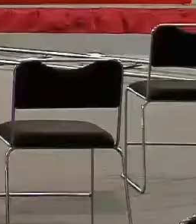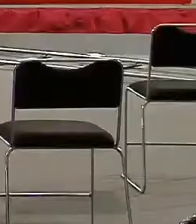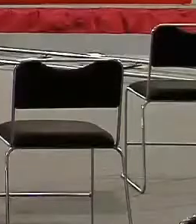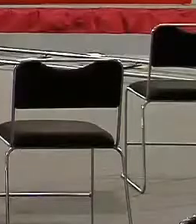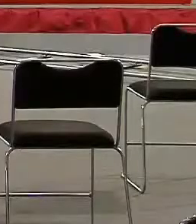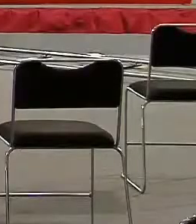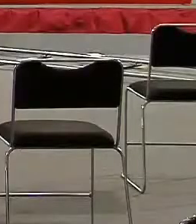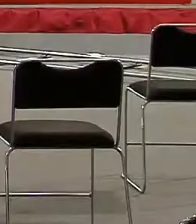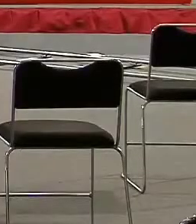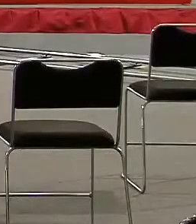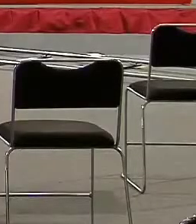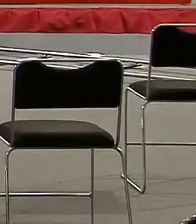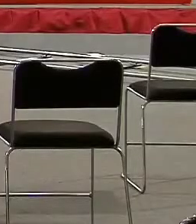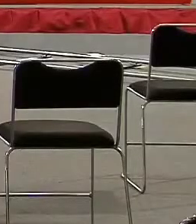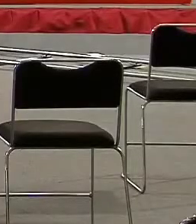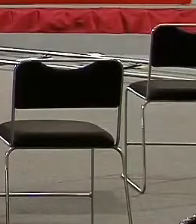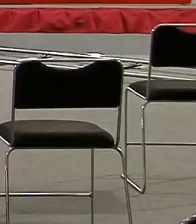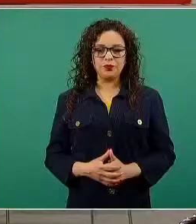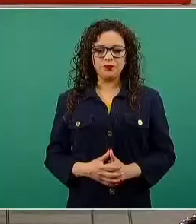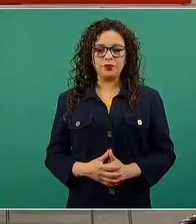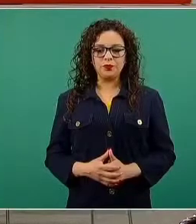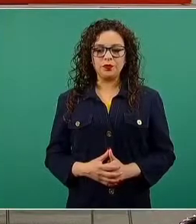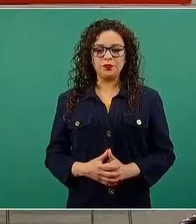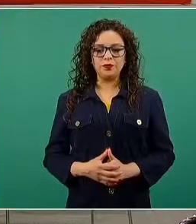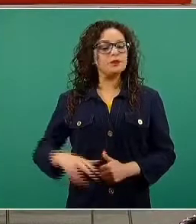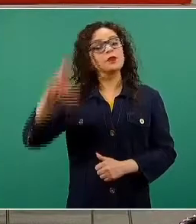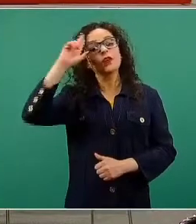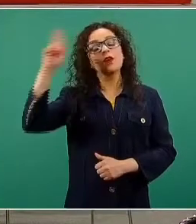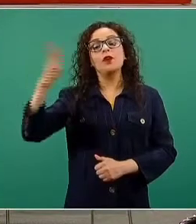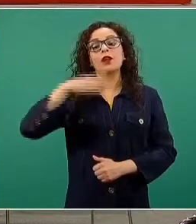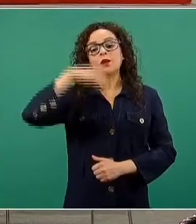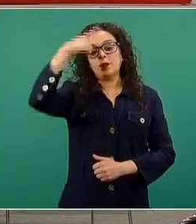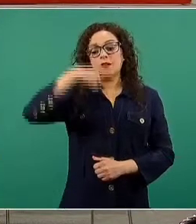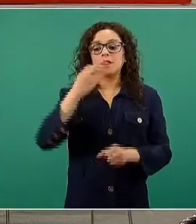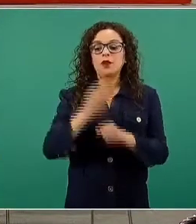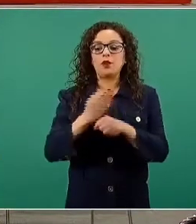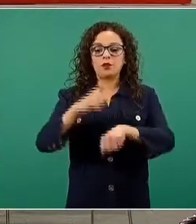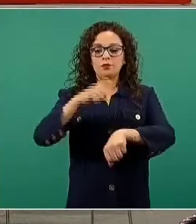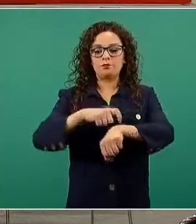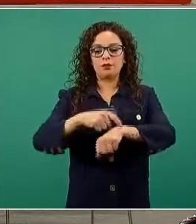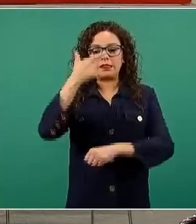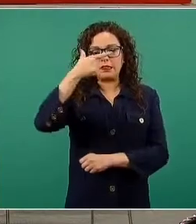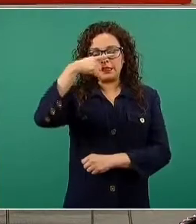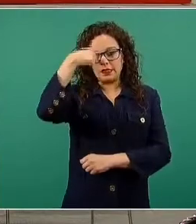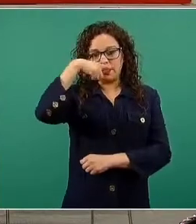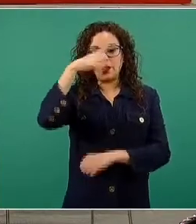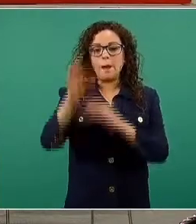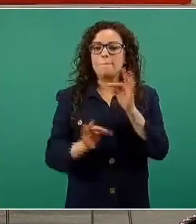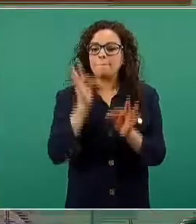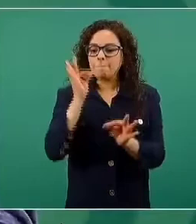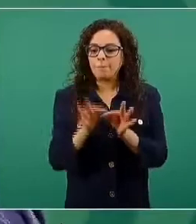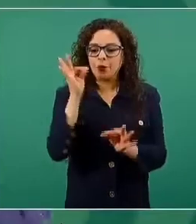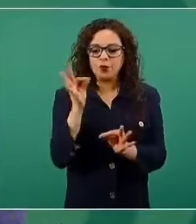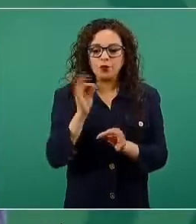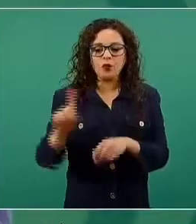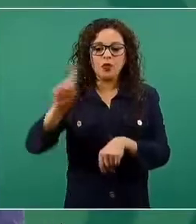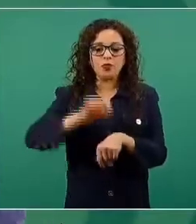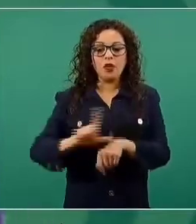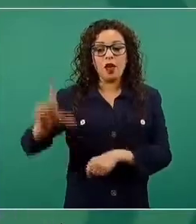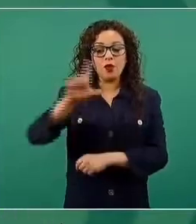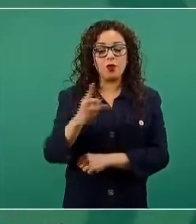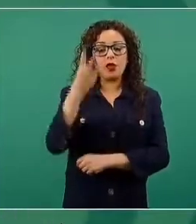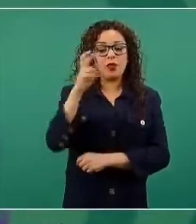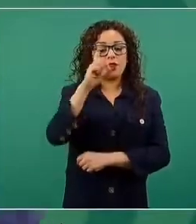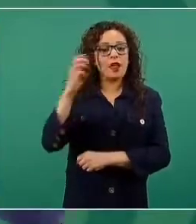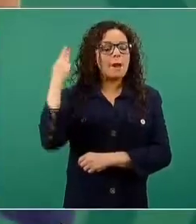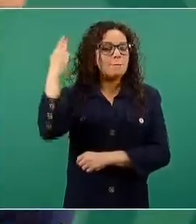Buenas noches. Hola, ¿qué tal? Muy buenas noches. Son las 19 horas en punto de este lunes 3 de